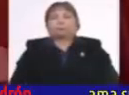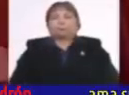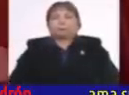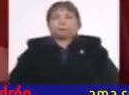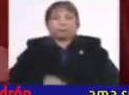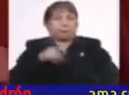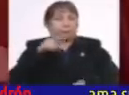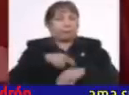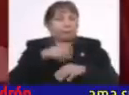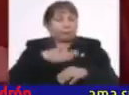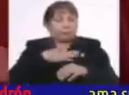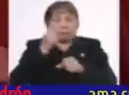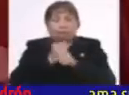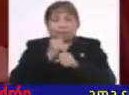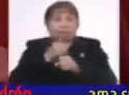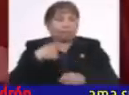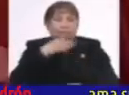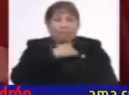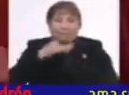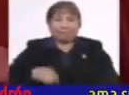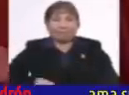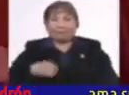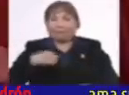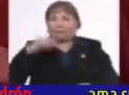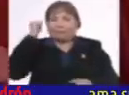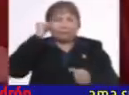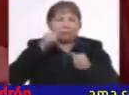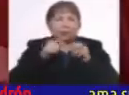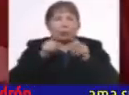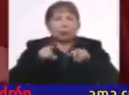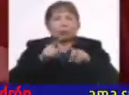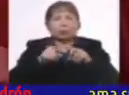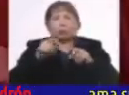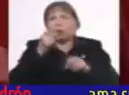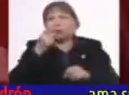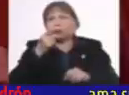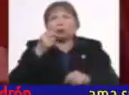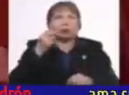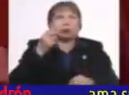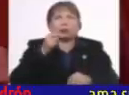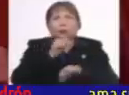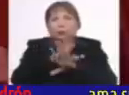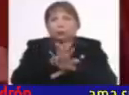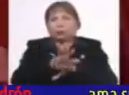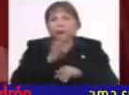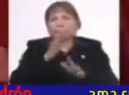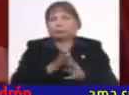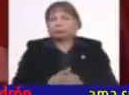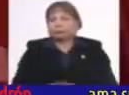durante mi gestión como ministro no recuerdo la fecha exacta si fue 11 o 12 de julio